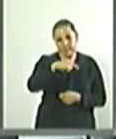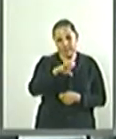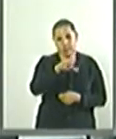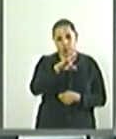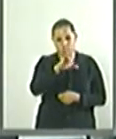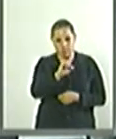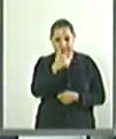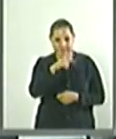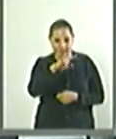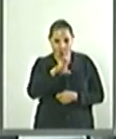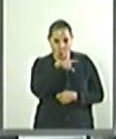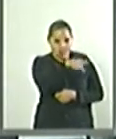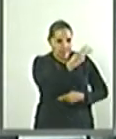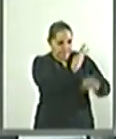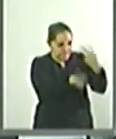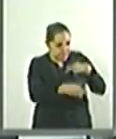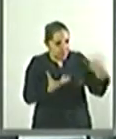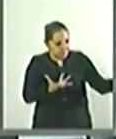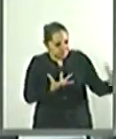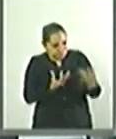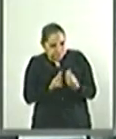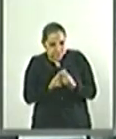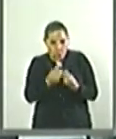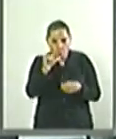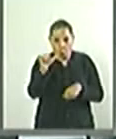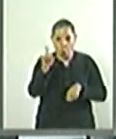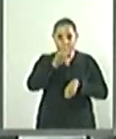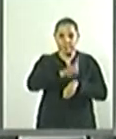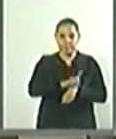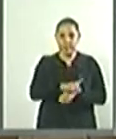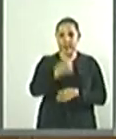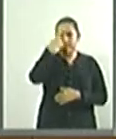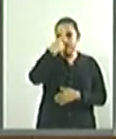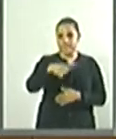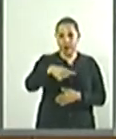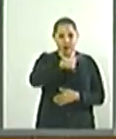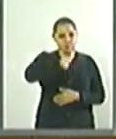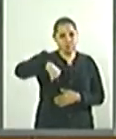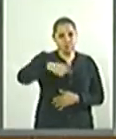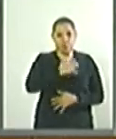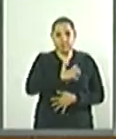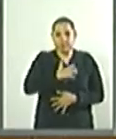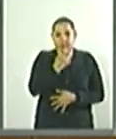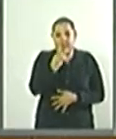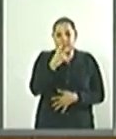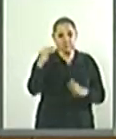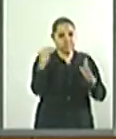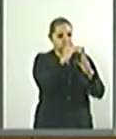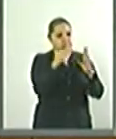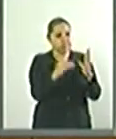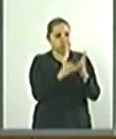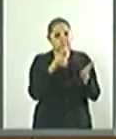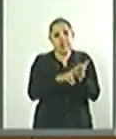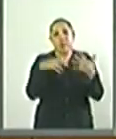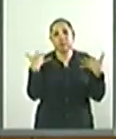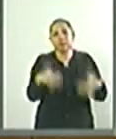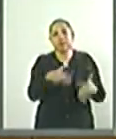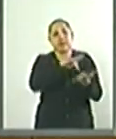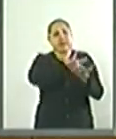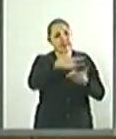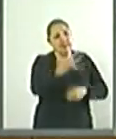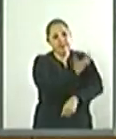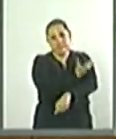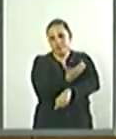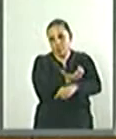aquí, que nos haya concedido el poder celebrar juntos este gran reconocimiento. Es un honor